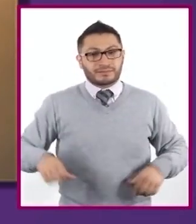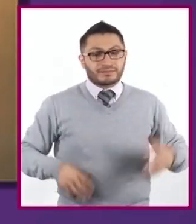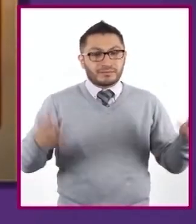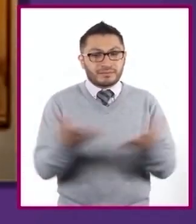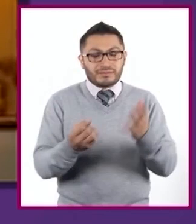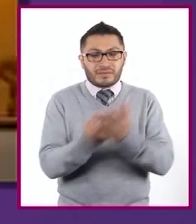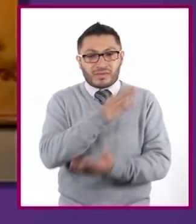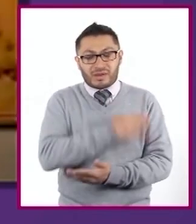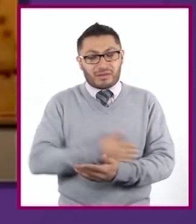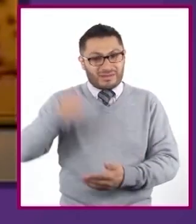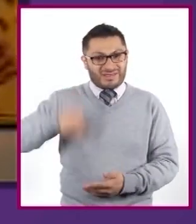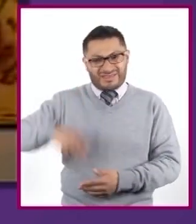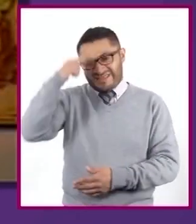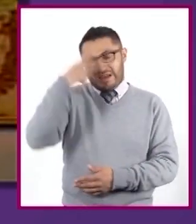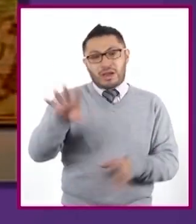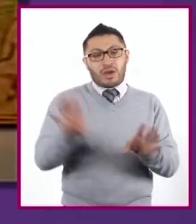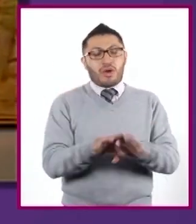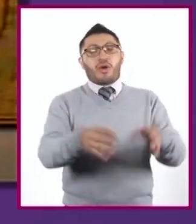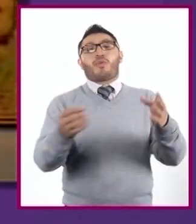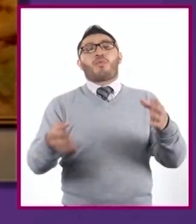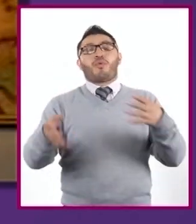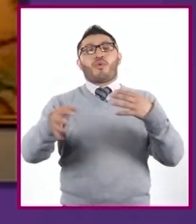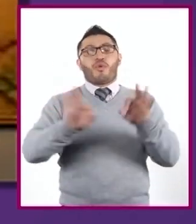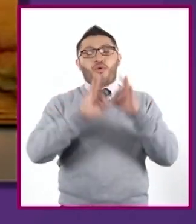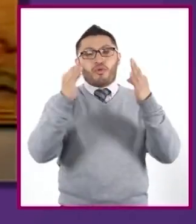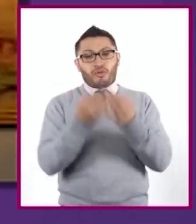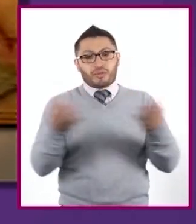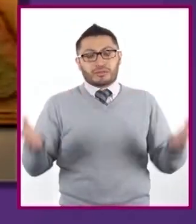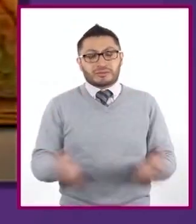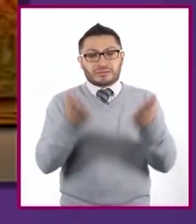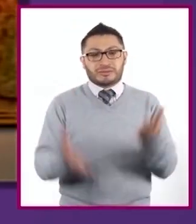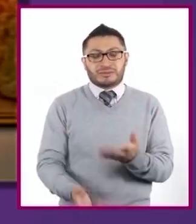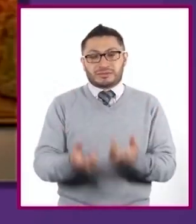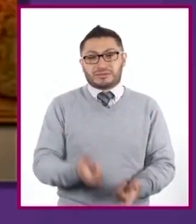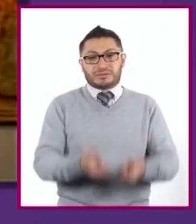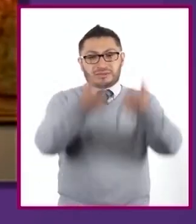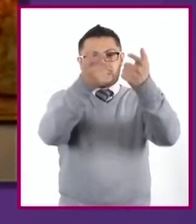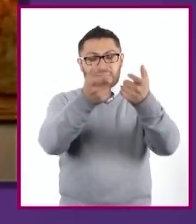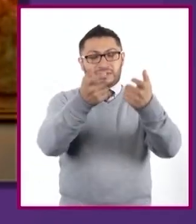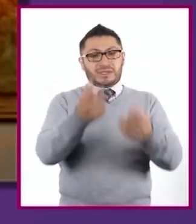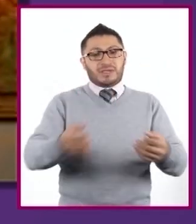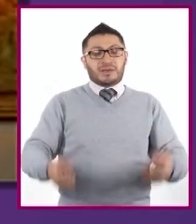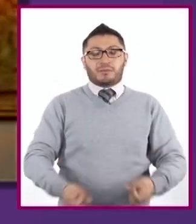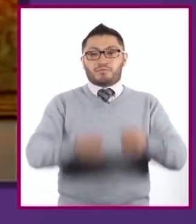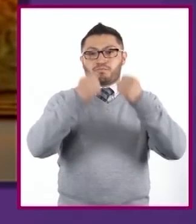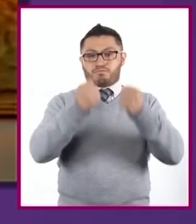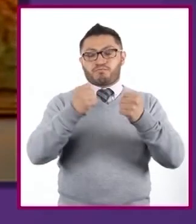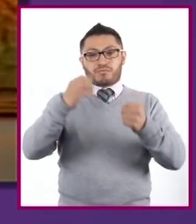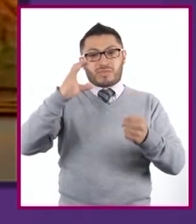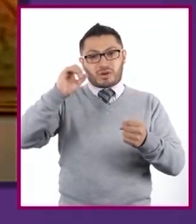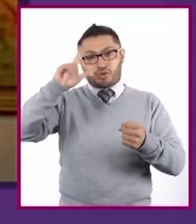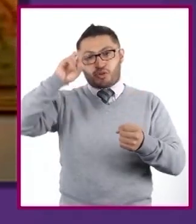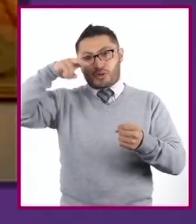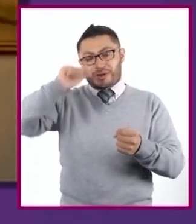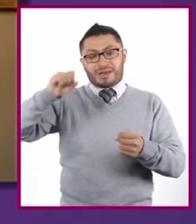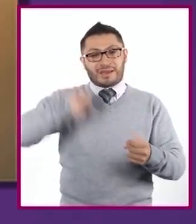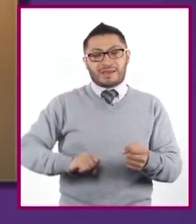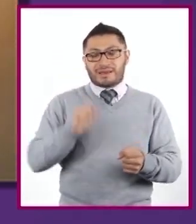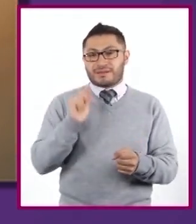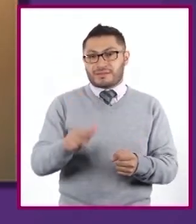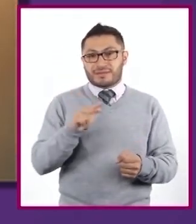fueron definitivamente un motor que impulsó el crecimiento económico y la consolidación de la colonia a lo largo del siglo